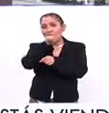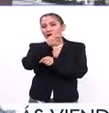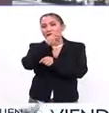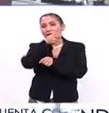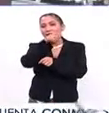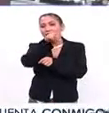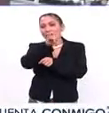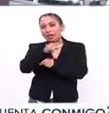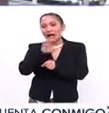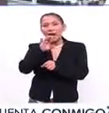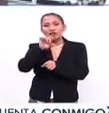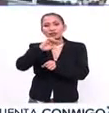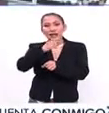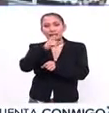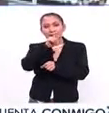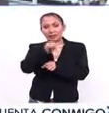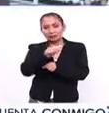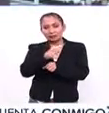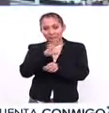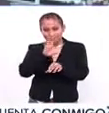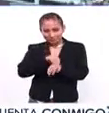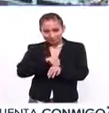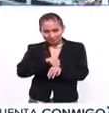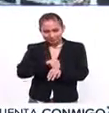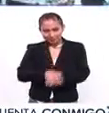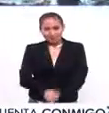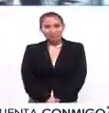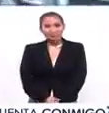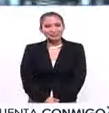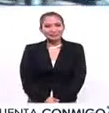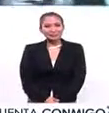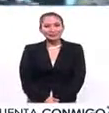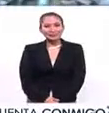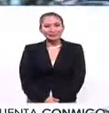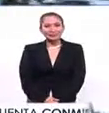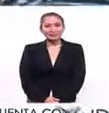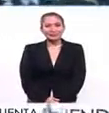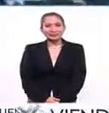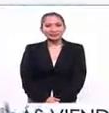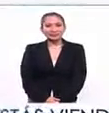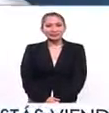Grimaldi. Soy Carlos Sánchez. Con permiso.